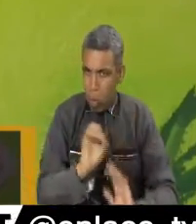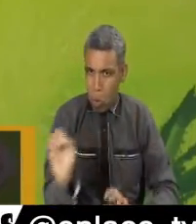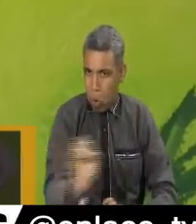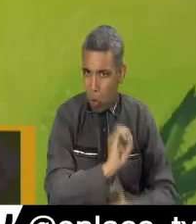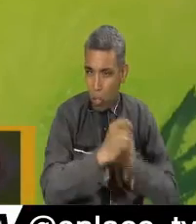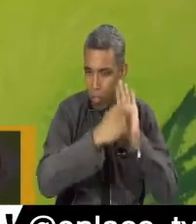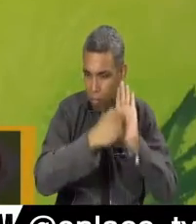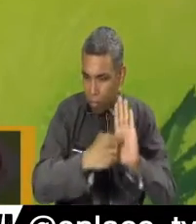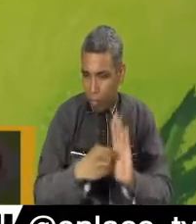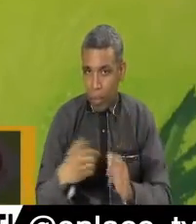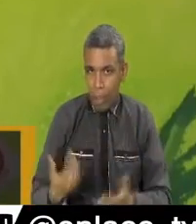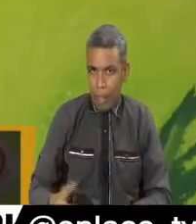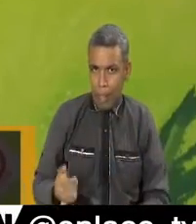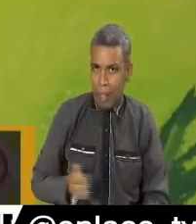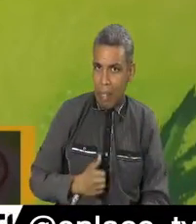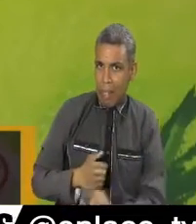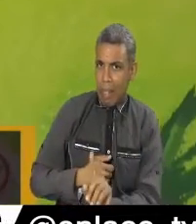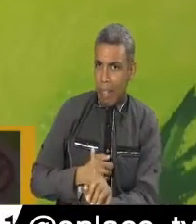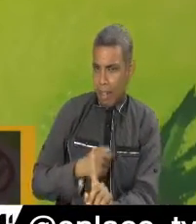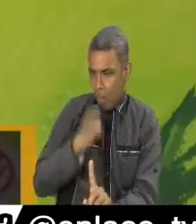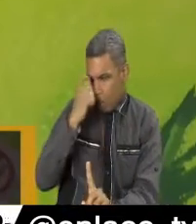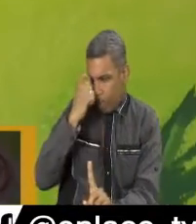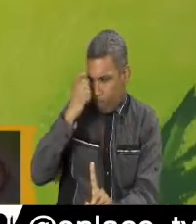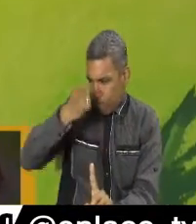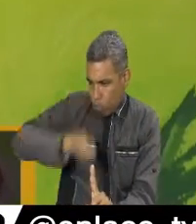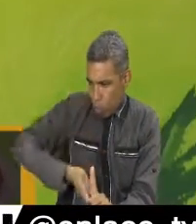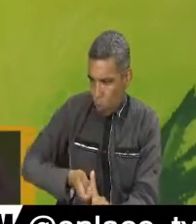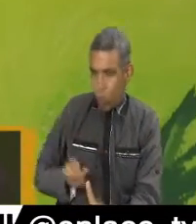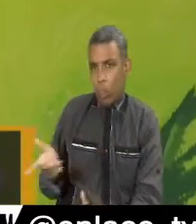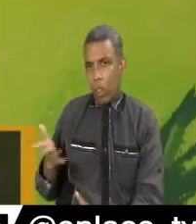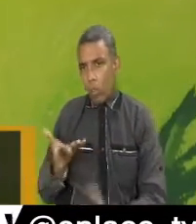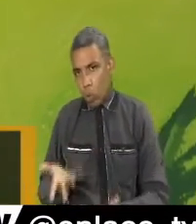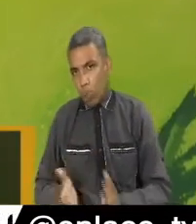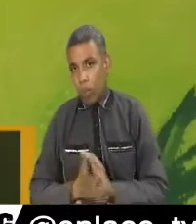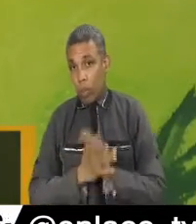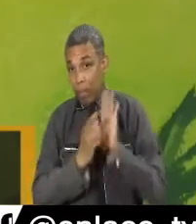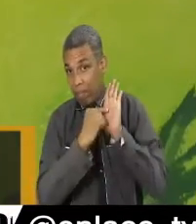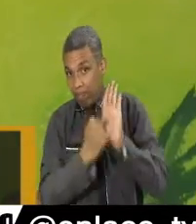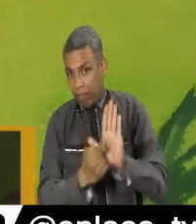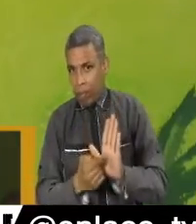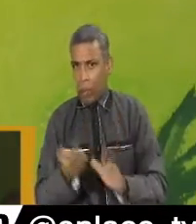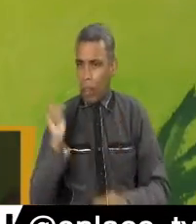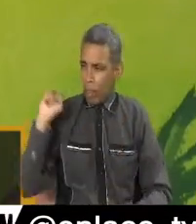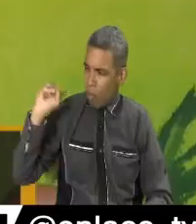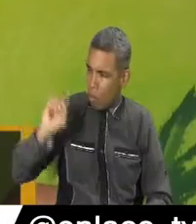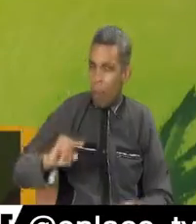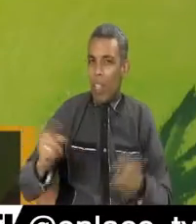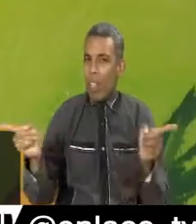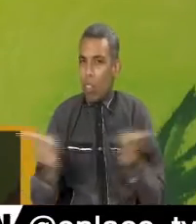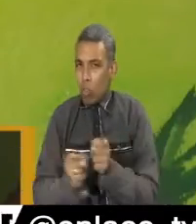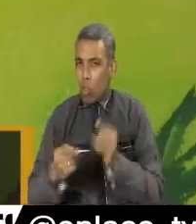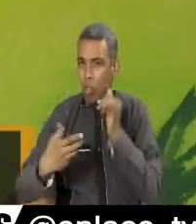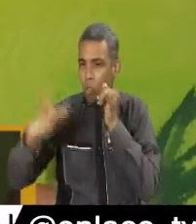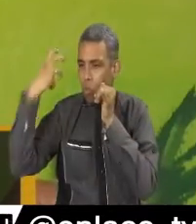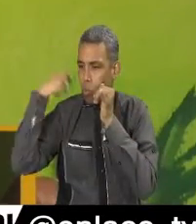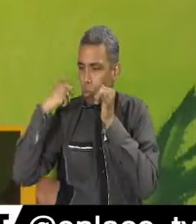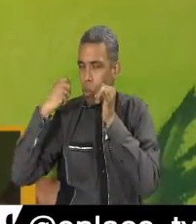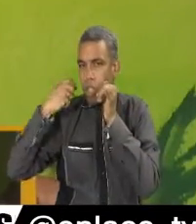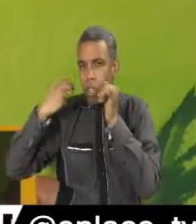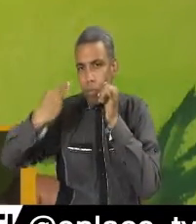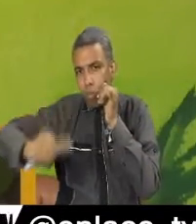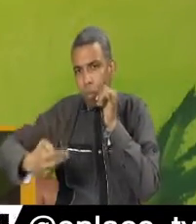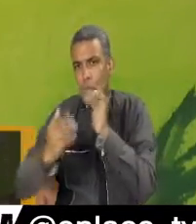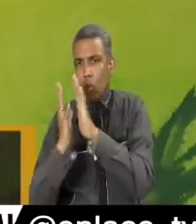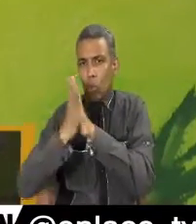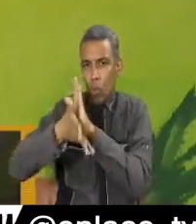hacer un recorderis de qué ha pasado, cómo hemos hecho el trabajo en la defensa de los derechos humanos de las mujeres, en la